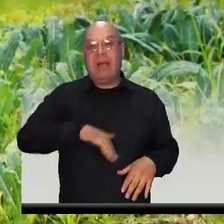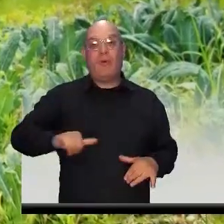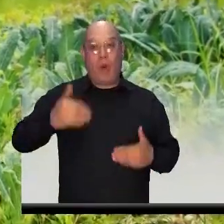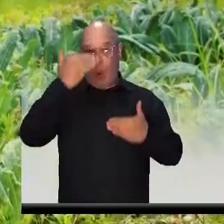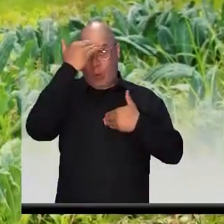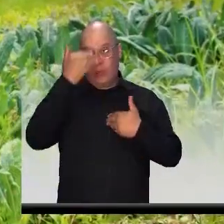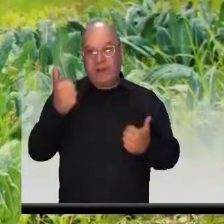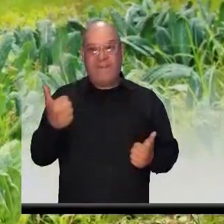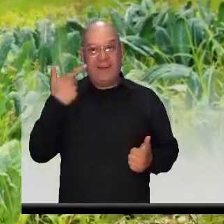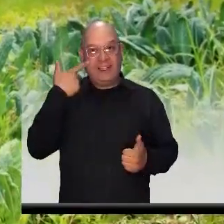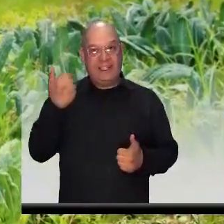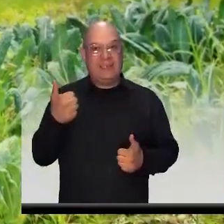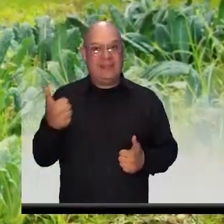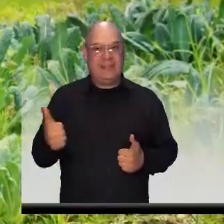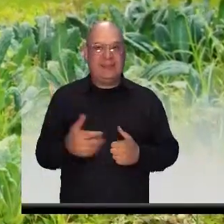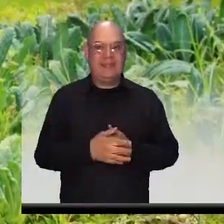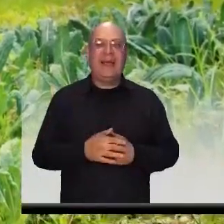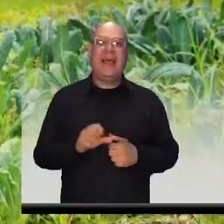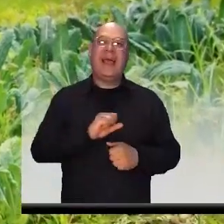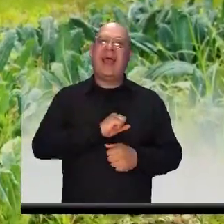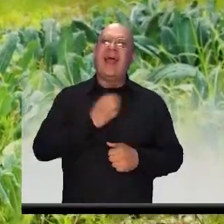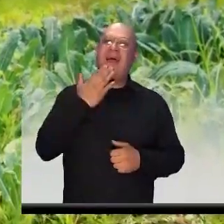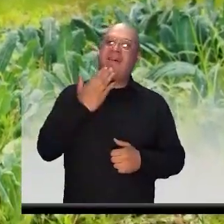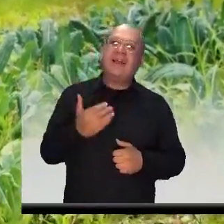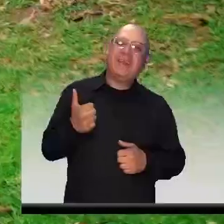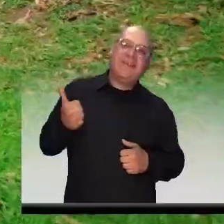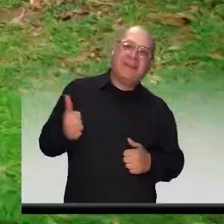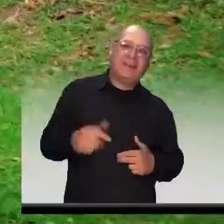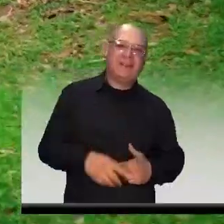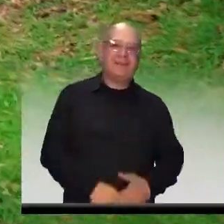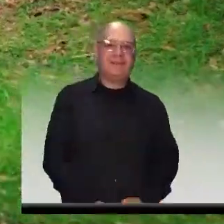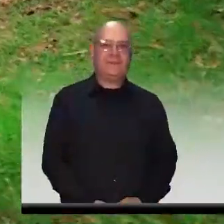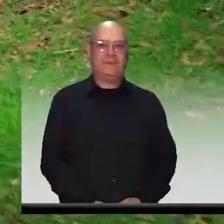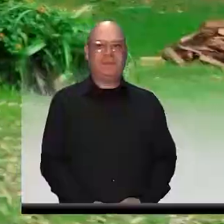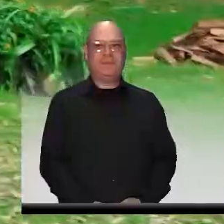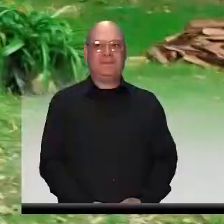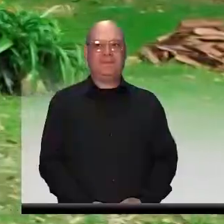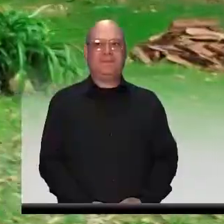actitud. Bueno. Oh, que esté muy bien, le agradezco. Bueno, que se vaya muy bien. Gracias.